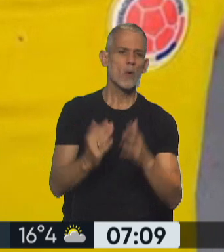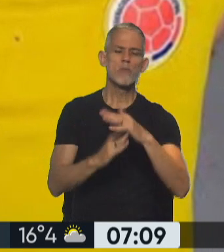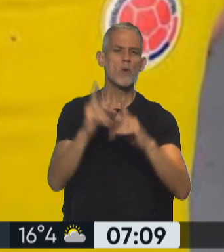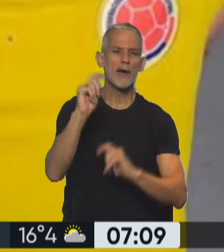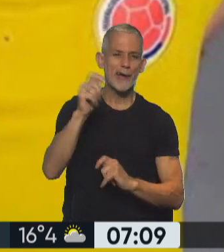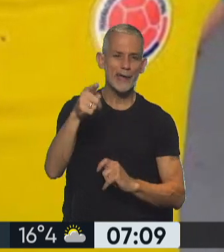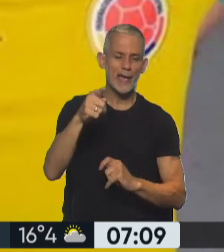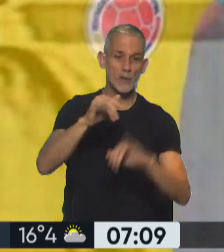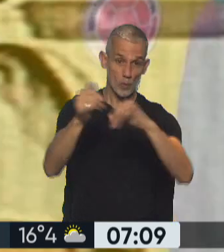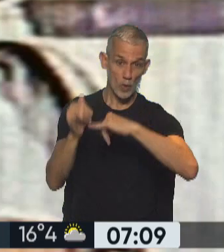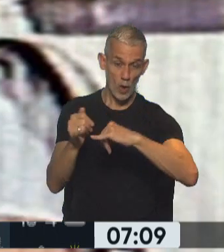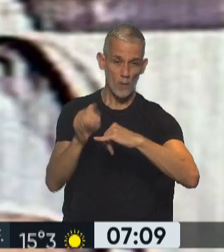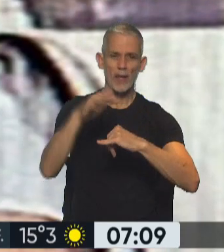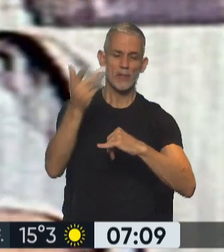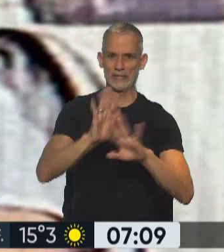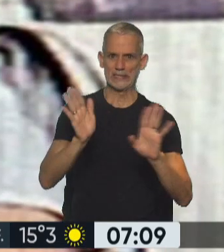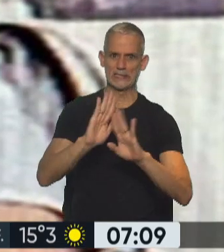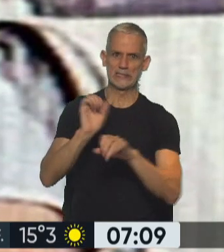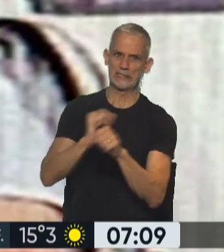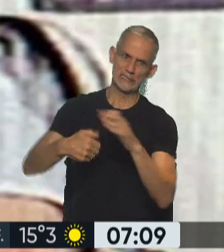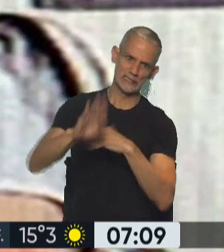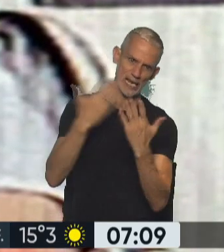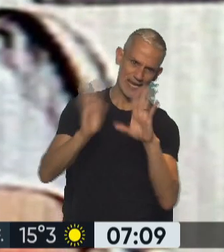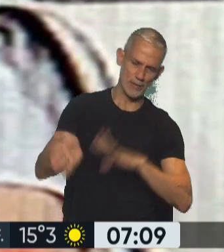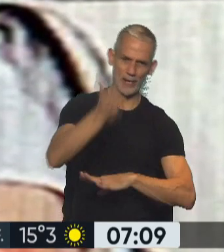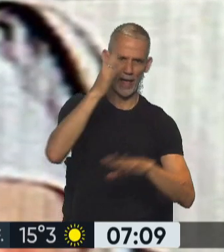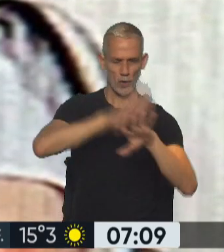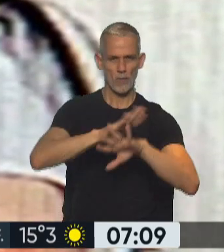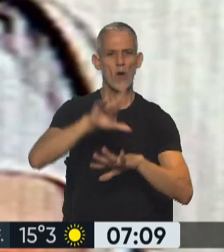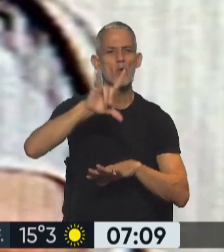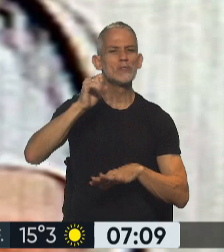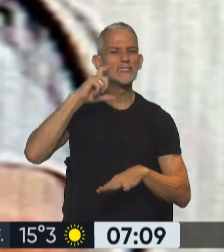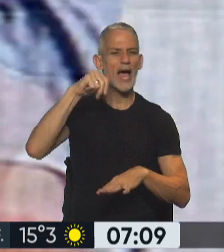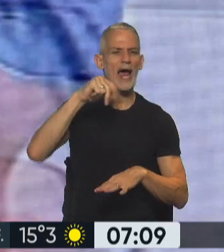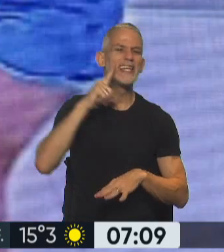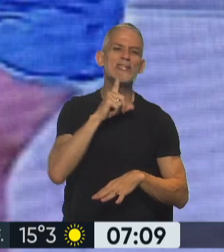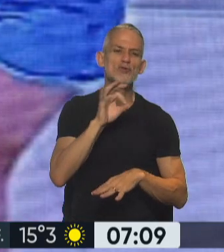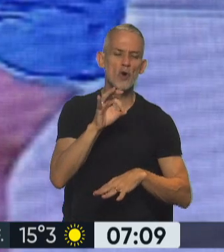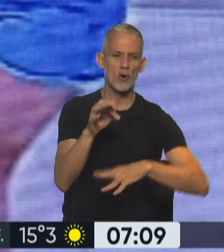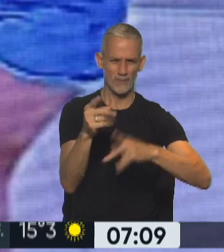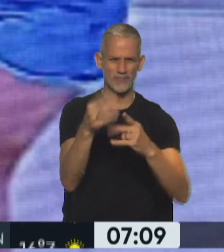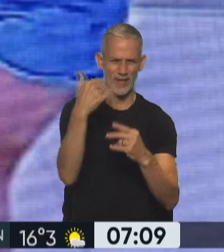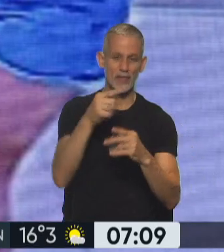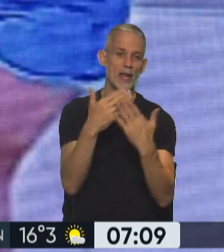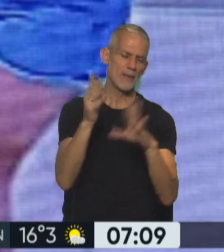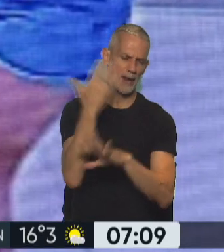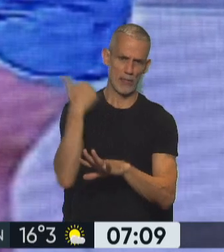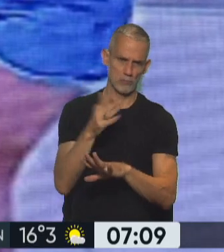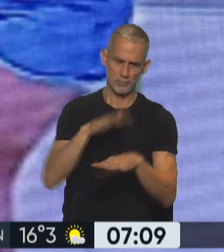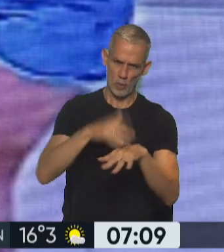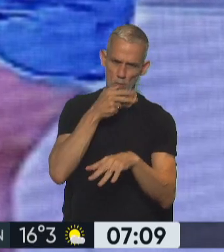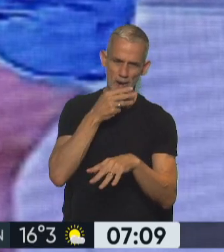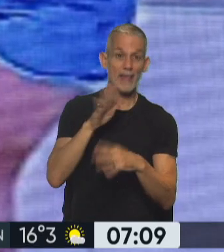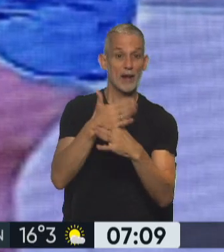acusado o joven que luego debió ser liberado estás hablando de Luciano Jesús González conocido como lucianito que fue liberado en las últimas horas